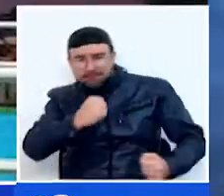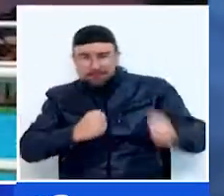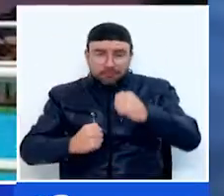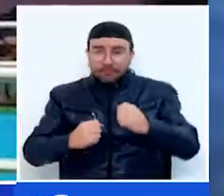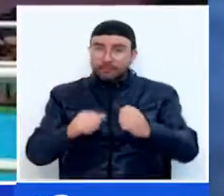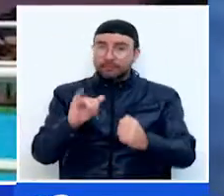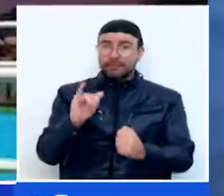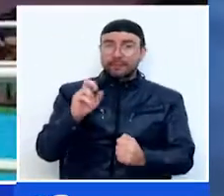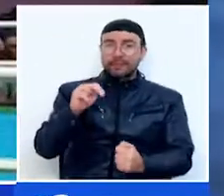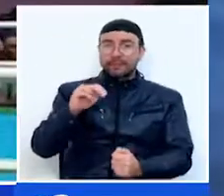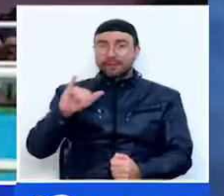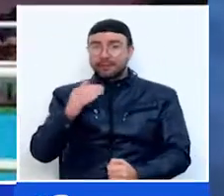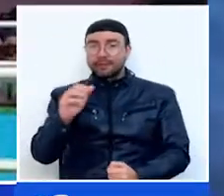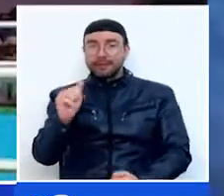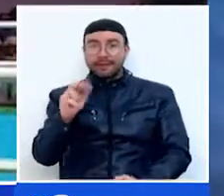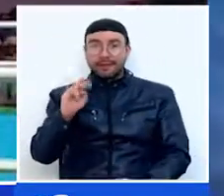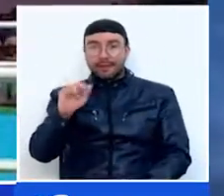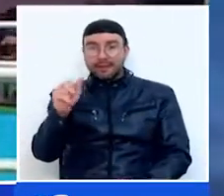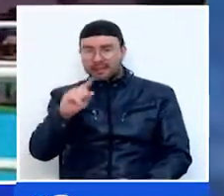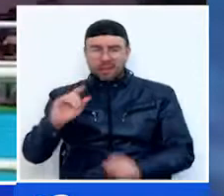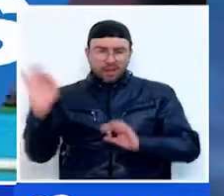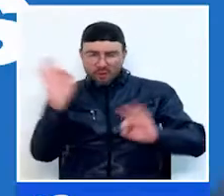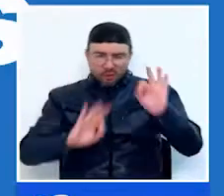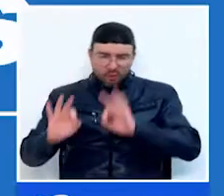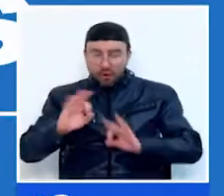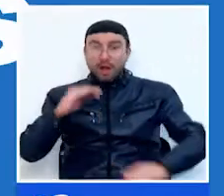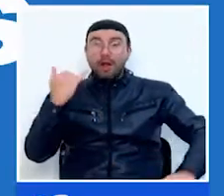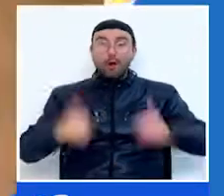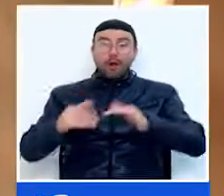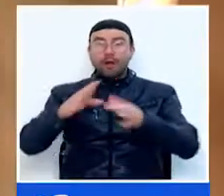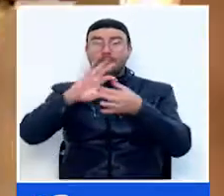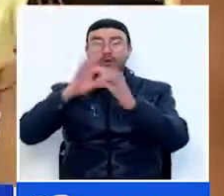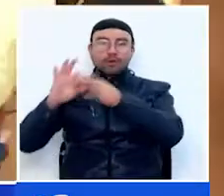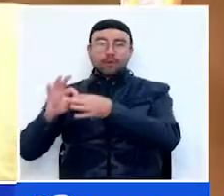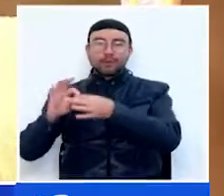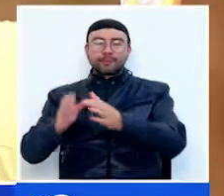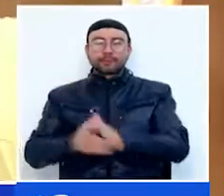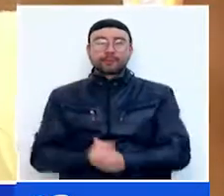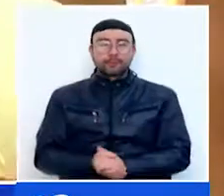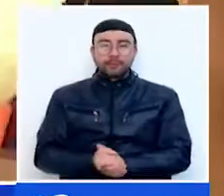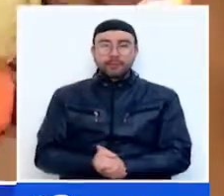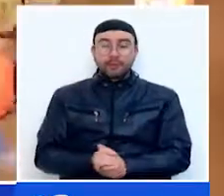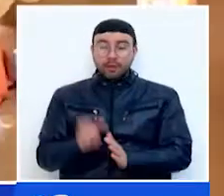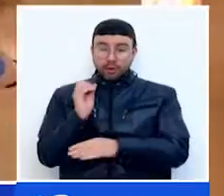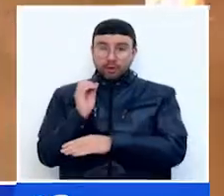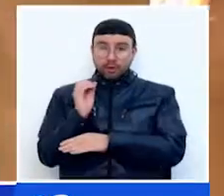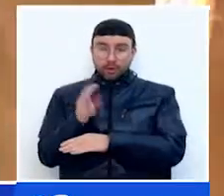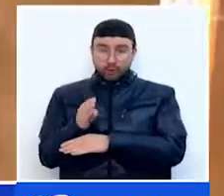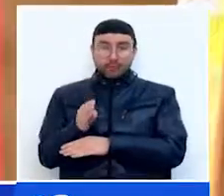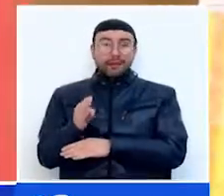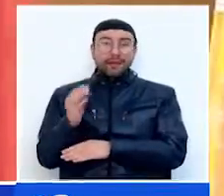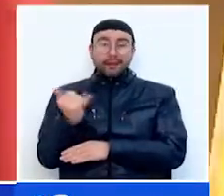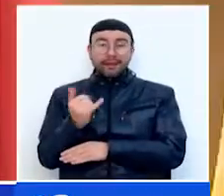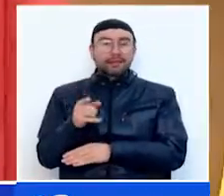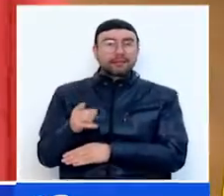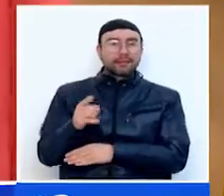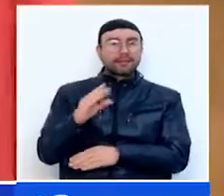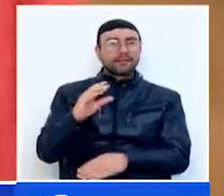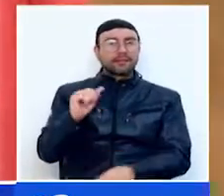Marcela Arias se prepara con todo para los Juegos Olímpicos. El Club Celeste de Calarcá